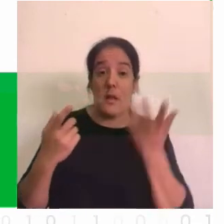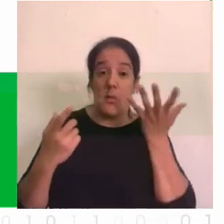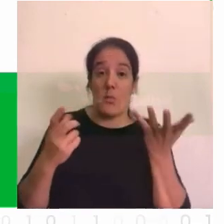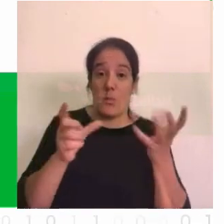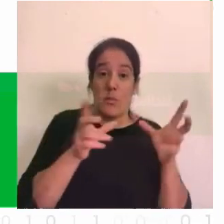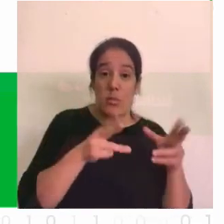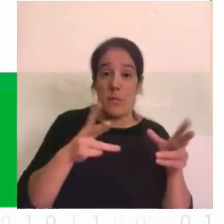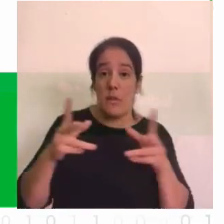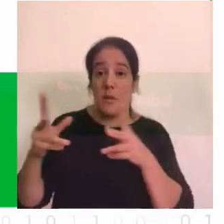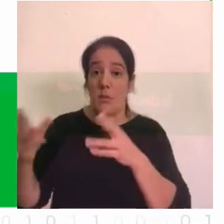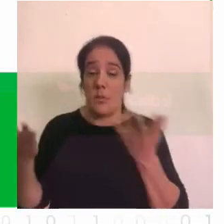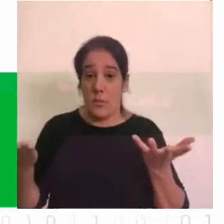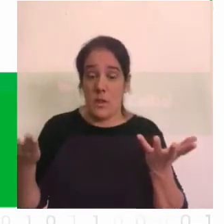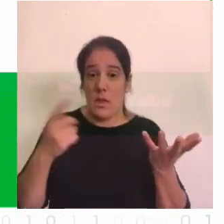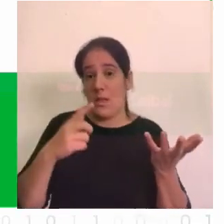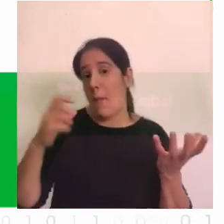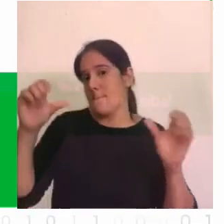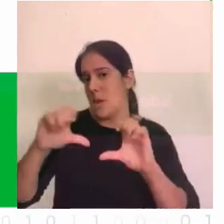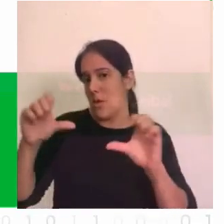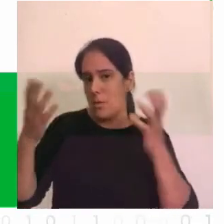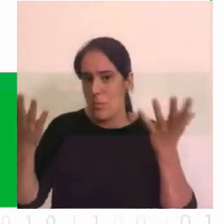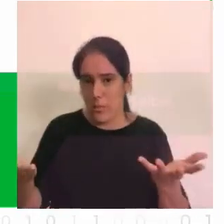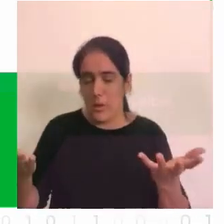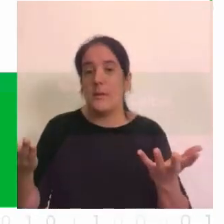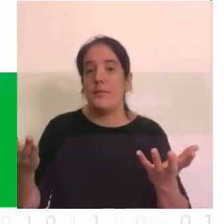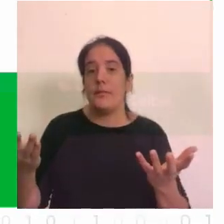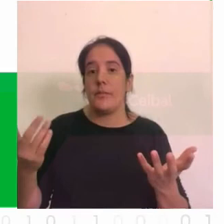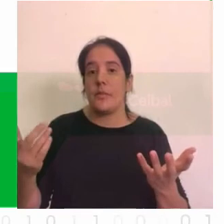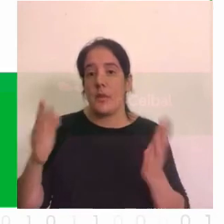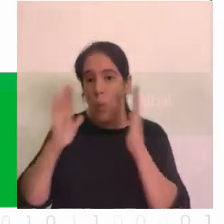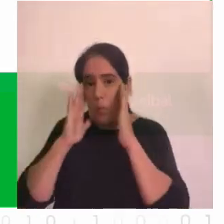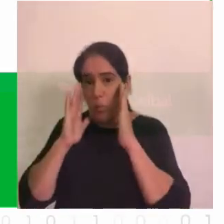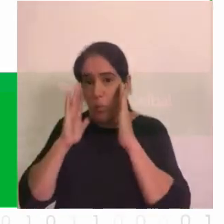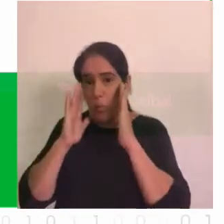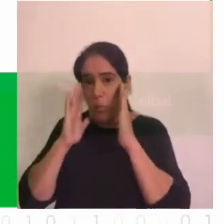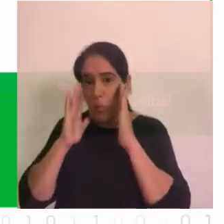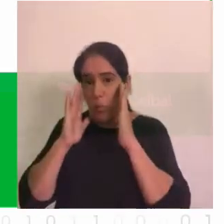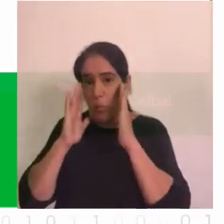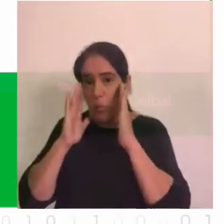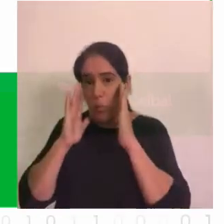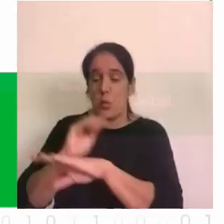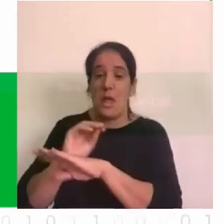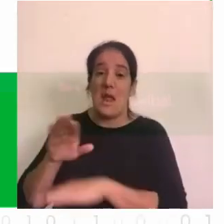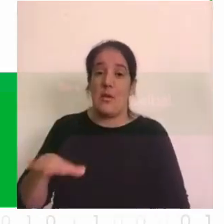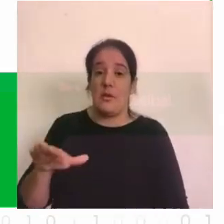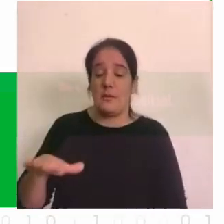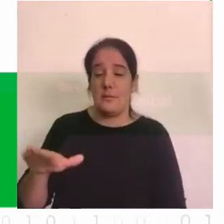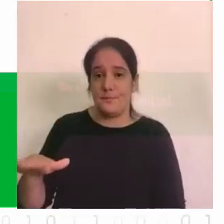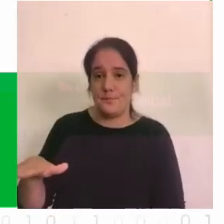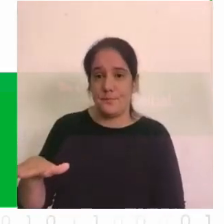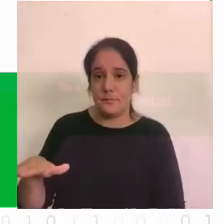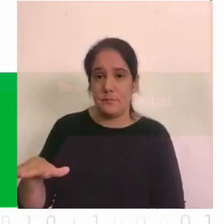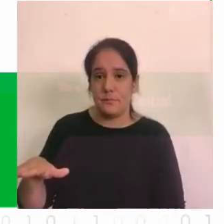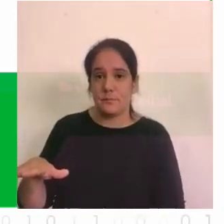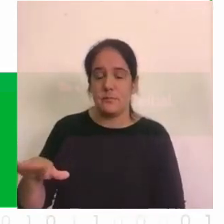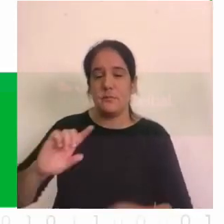de la inseguridad alimentaria, particularmente en lo que respecta a la inseguridad alimentaria en los niños. En la segunda parte, que es la tabla, vamos directamente a